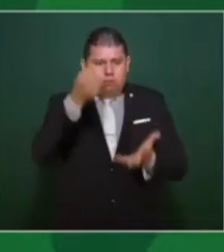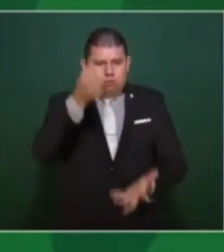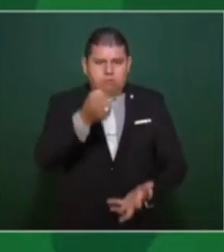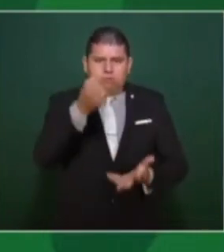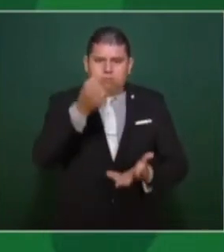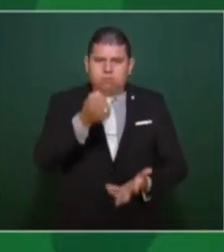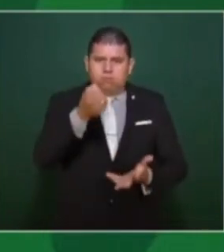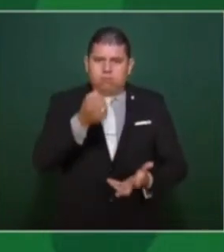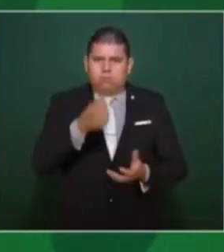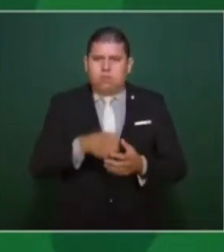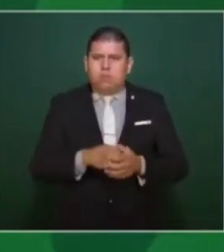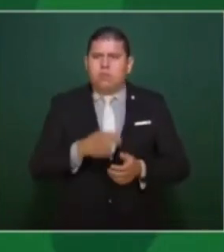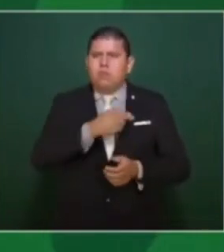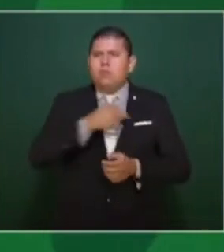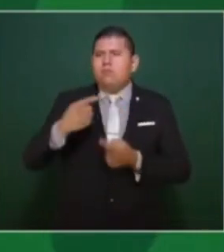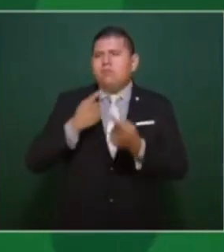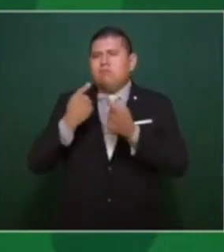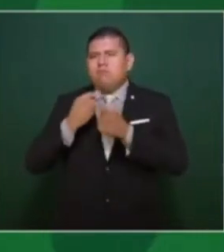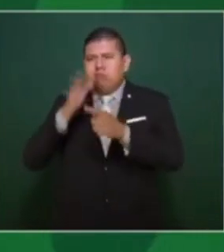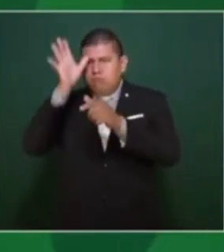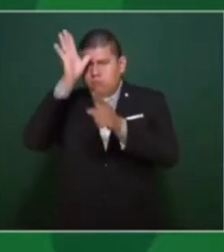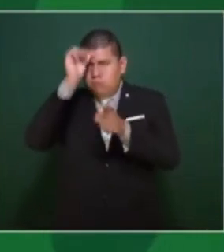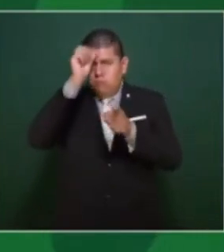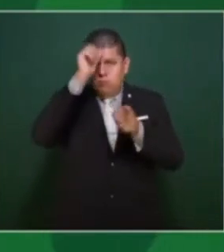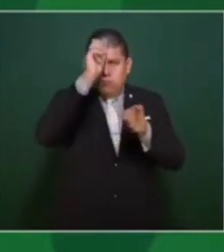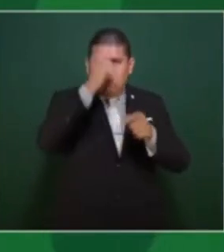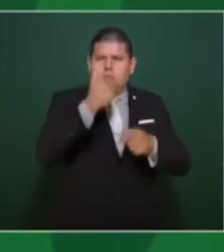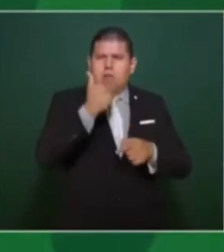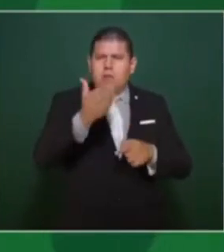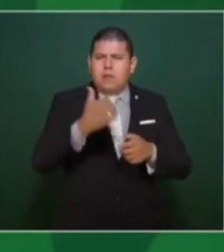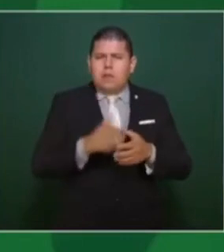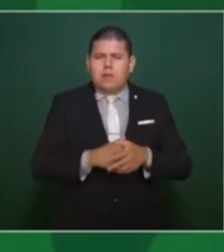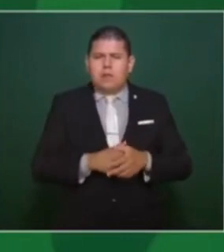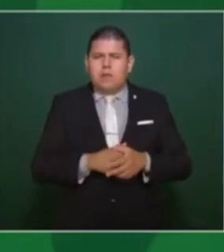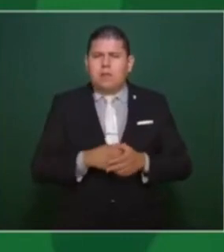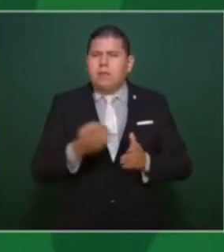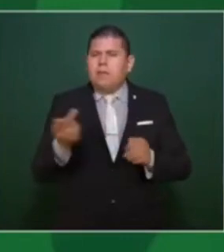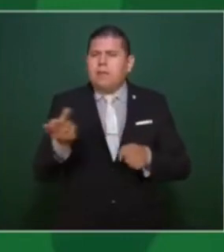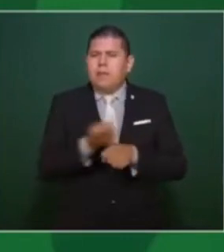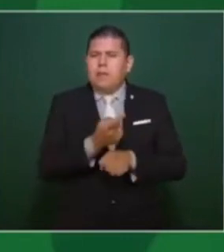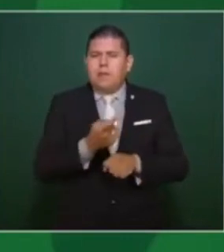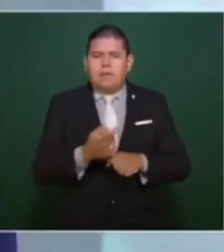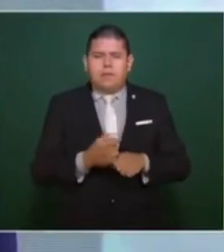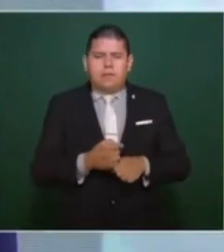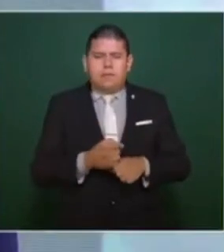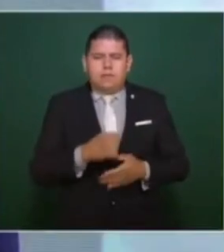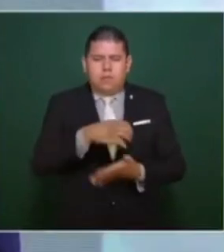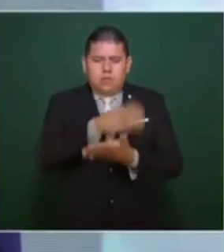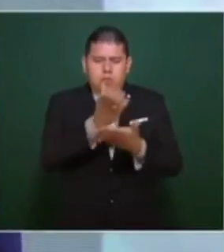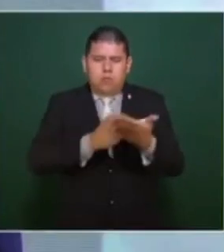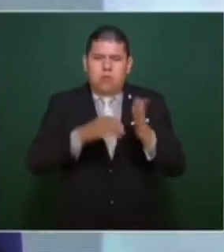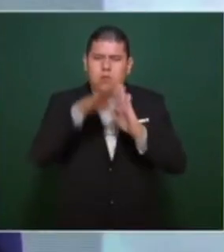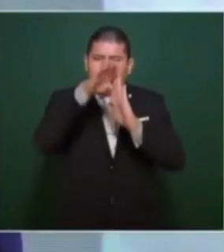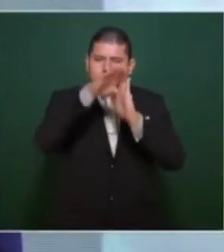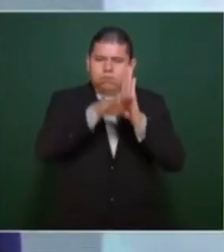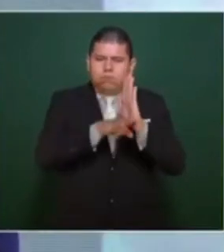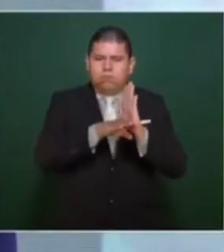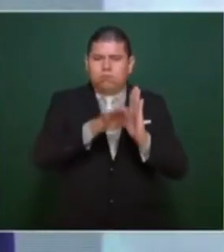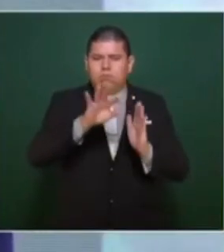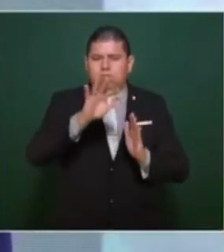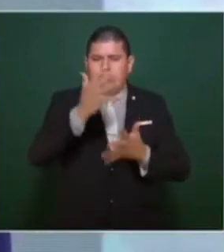porque se llegó a un acuerdo de que redujeran los contratos en 15%.